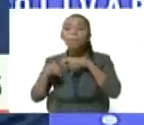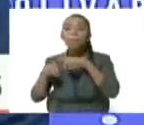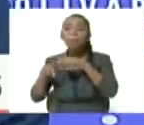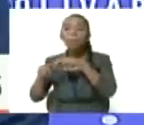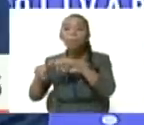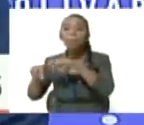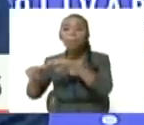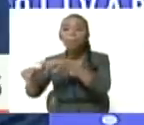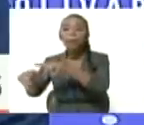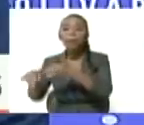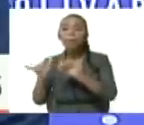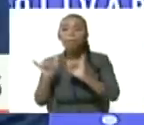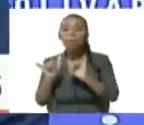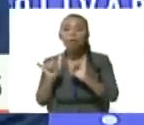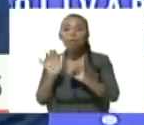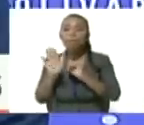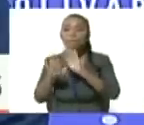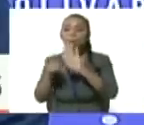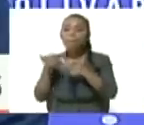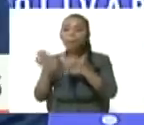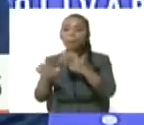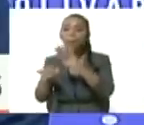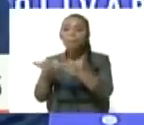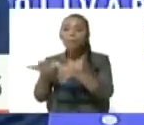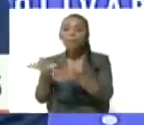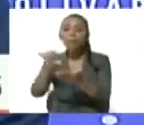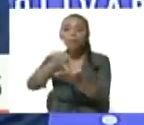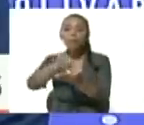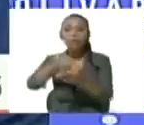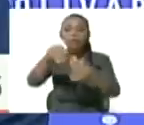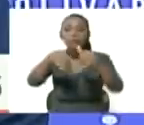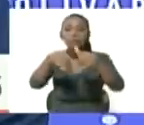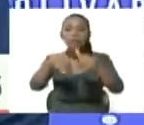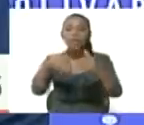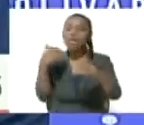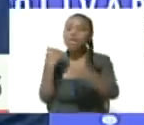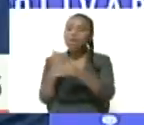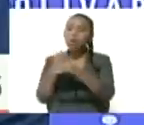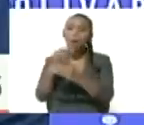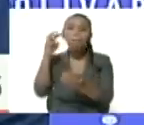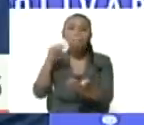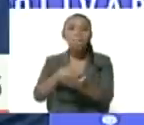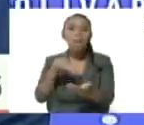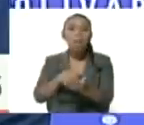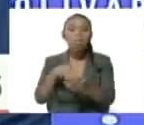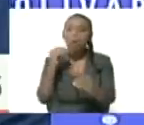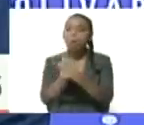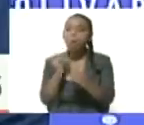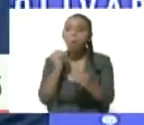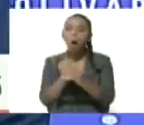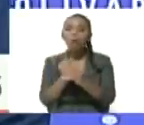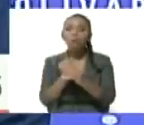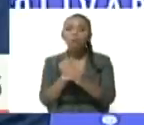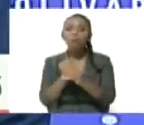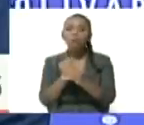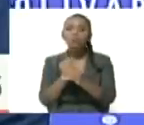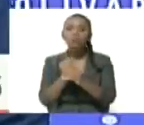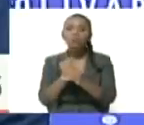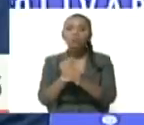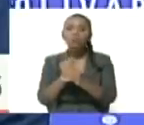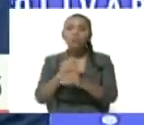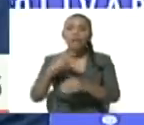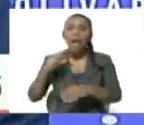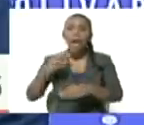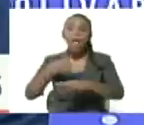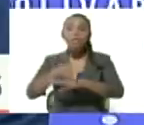a Patica misma, al centro electoral, votó, igual que en Miranda. Héctor Rodríguez no está presente, lo hubiéramos